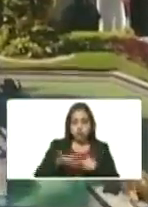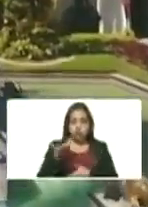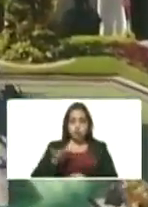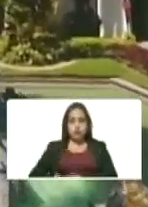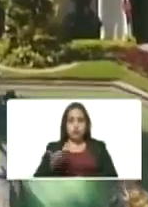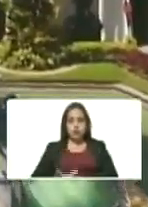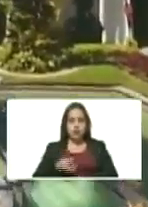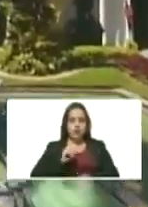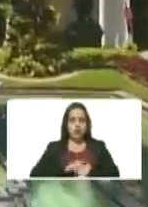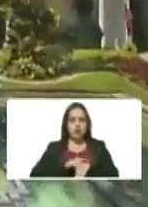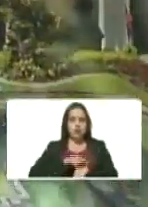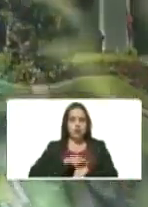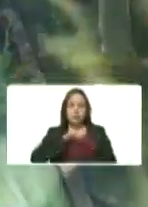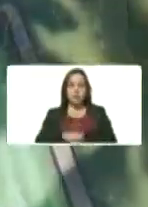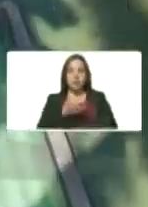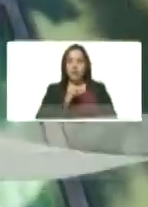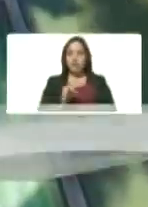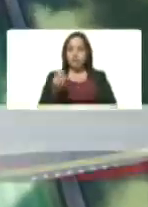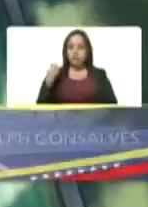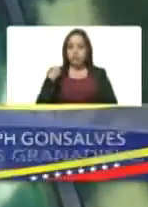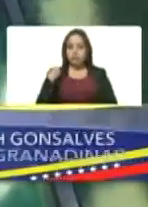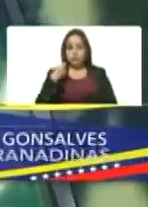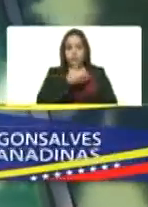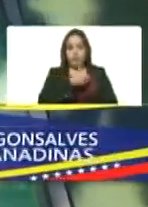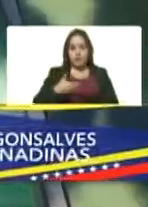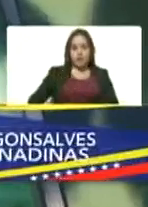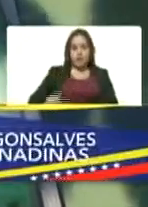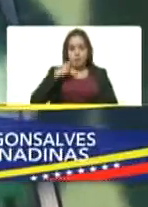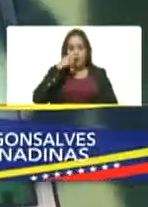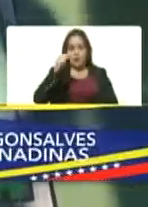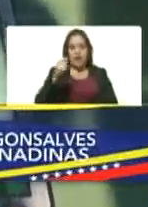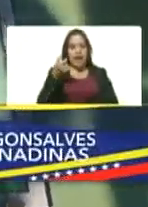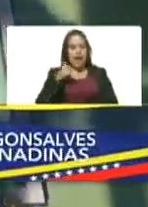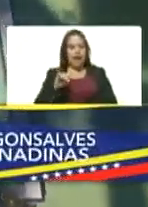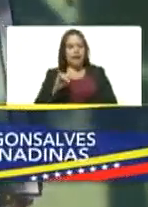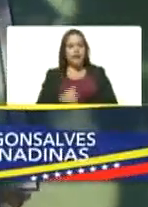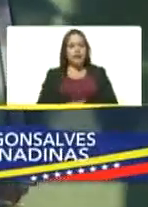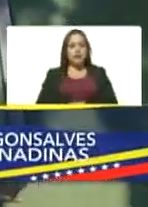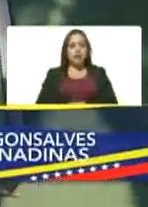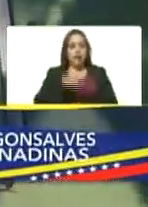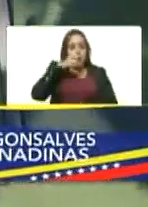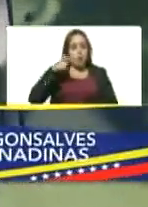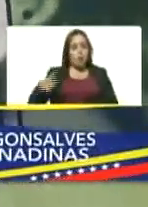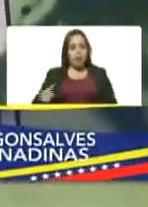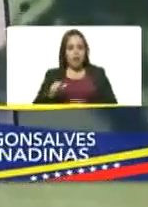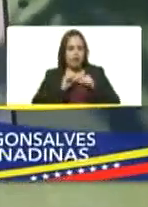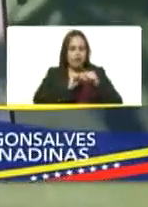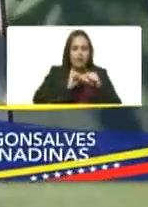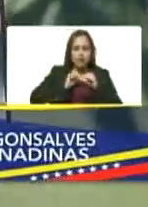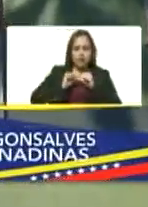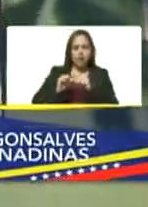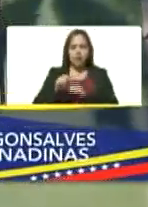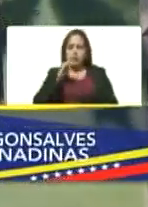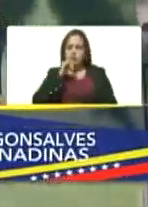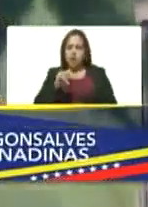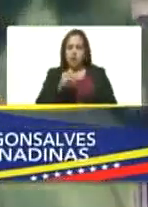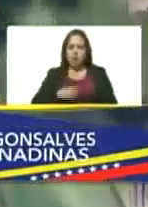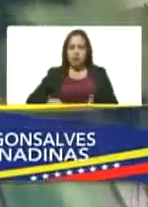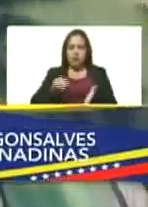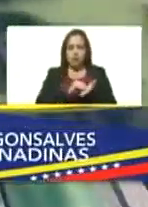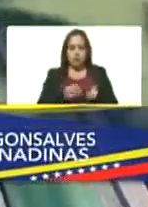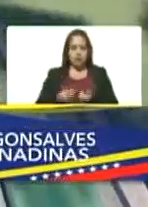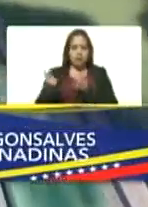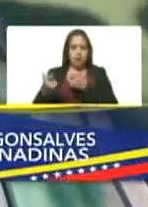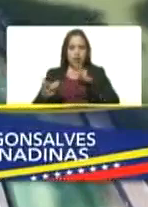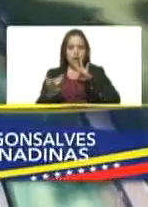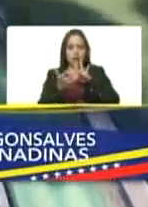este tiempo histórico en el que ha llamado el jefe de Estado venezolano, que se trata de los pueblos en resistencia. Es la información. Nosotros de esta manera vamos a